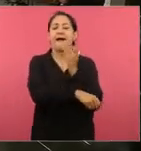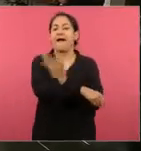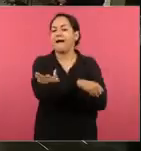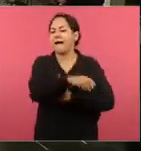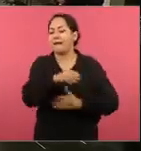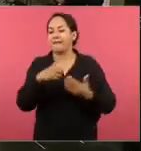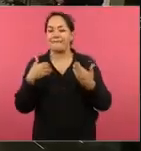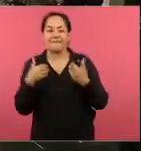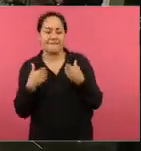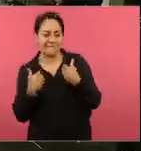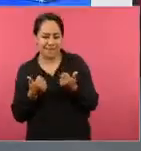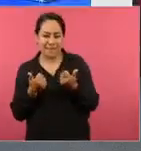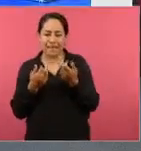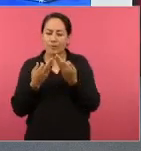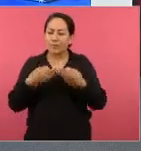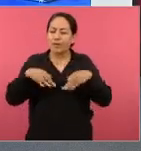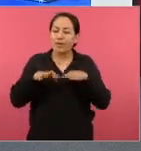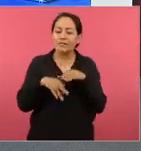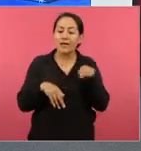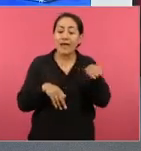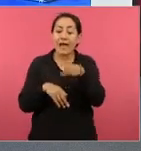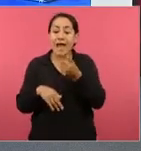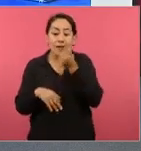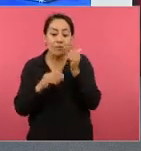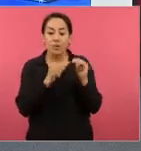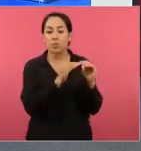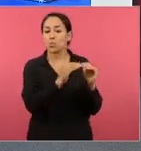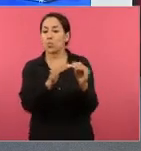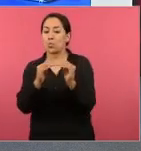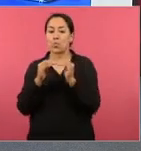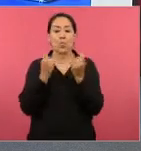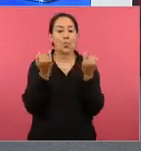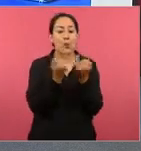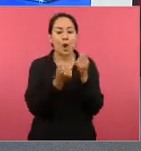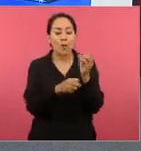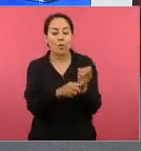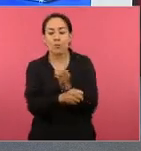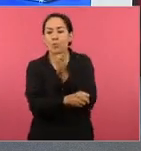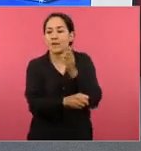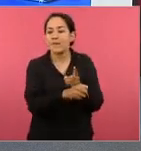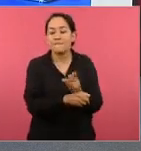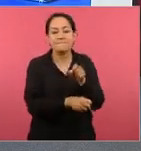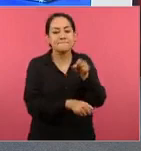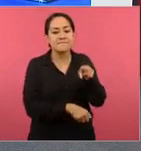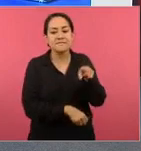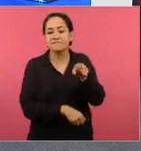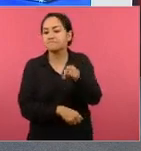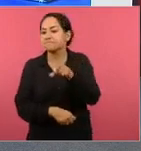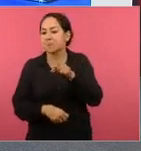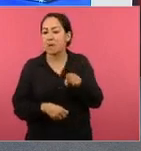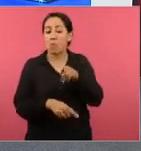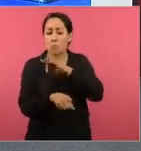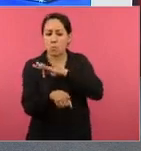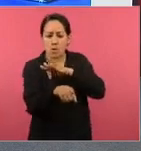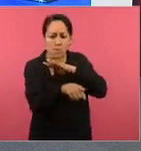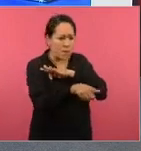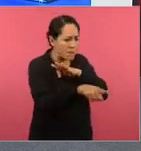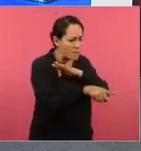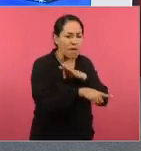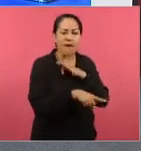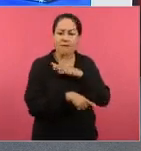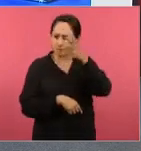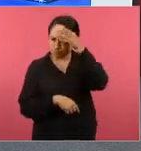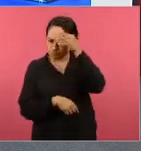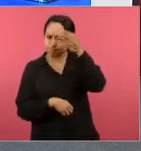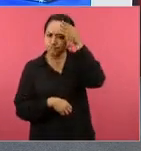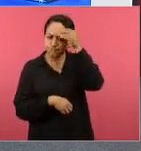los alumnos se den cuenta que tienen la misma oportunidad, la misma posibilidad de aprender un contenido que es